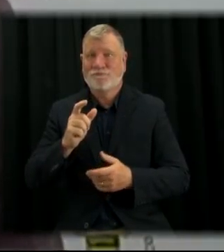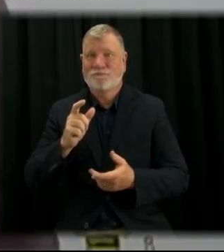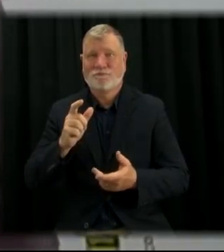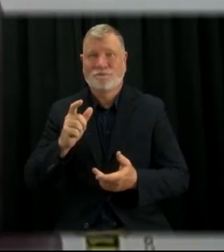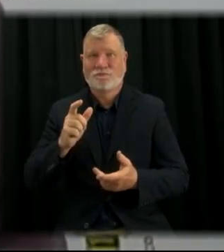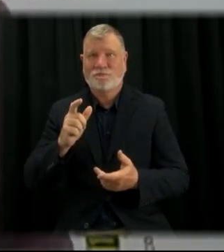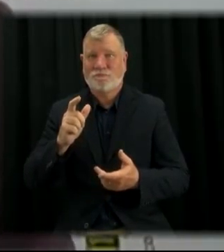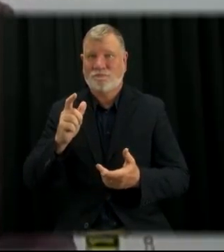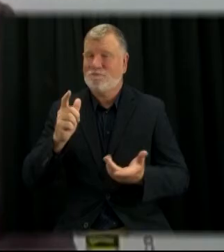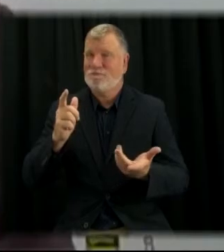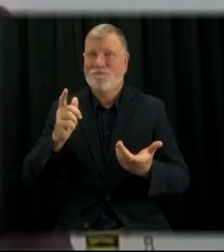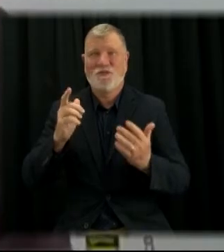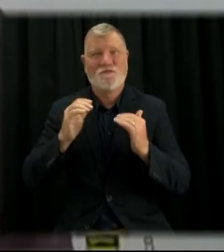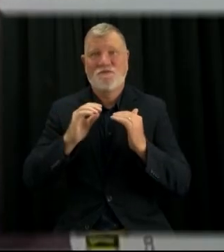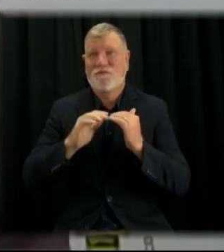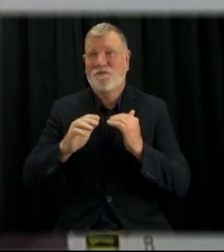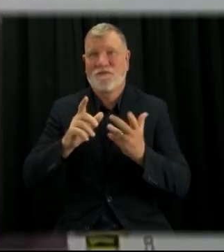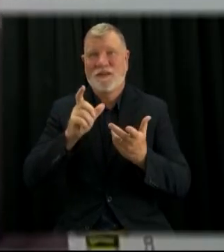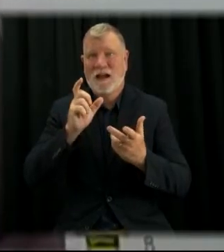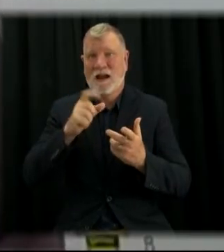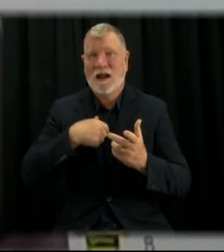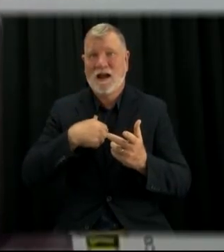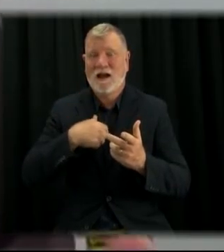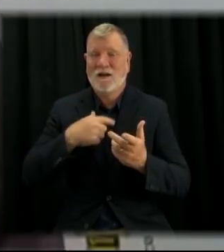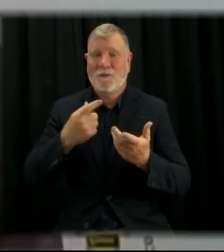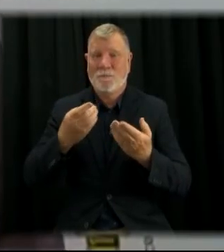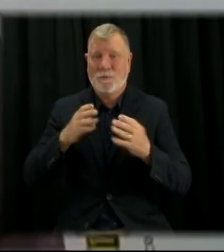personal es correcto y que los recursos son correctos,